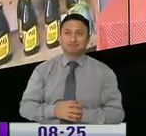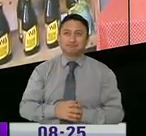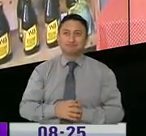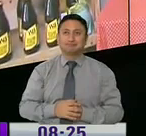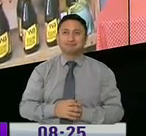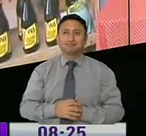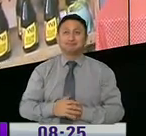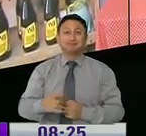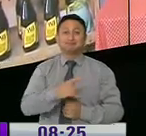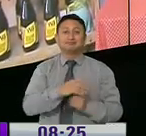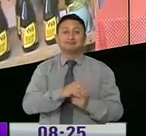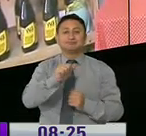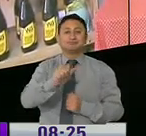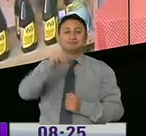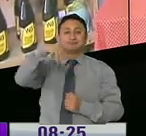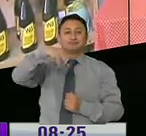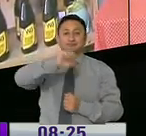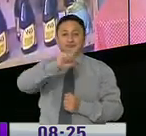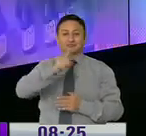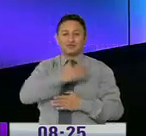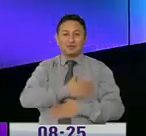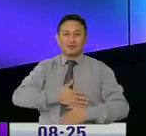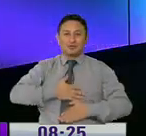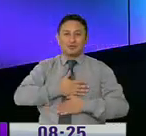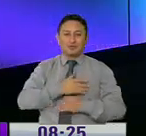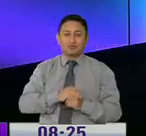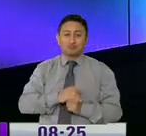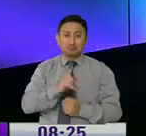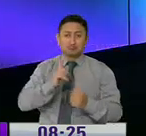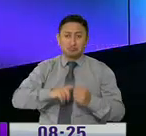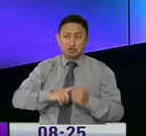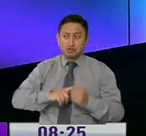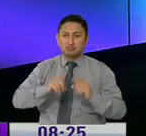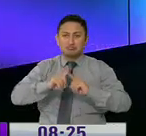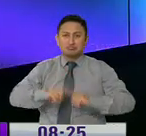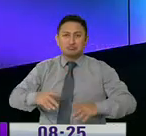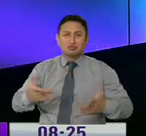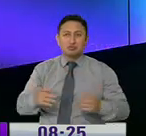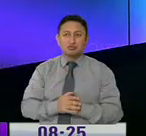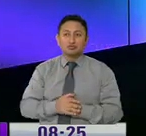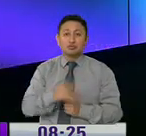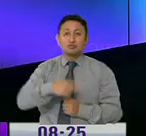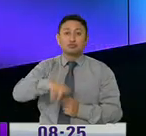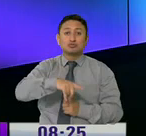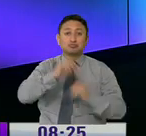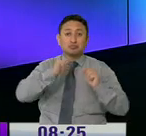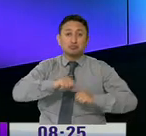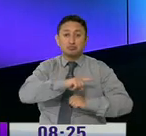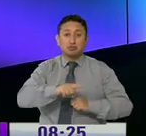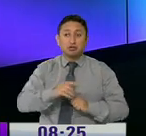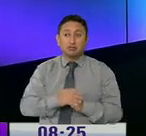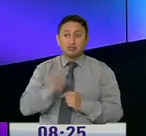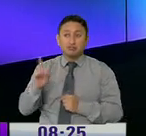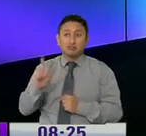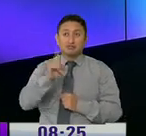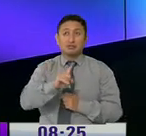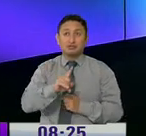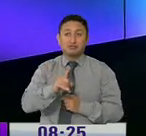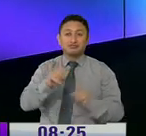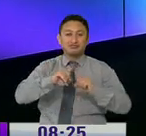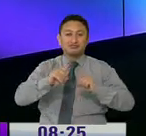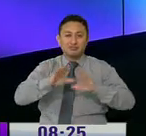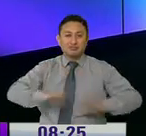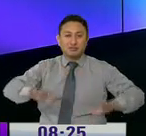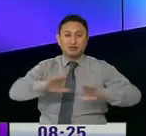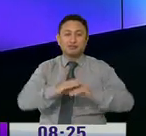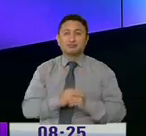Andrea Orbe ahí metida, disfrutando de esto. Quito tiene muchas opciones para el fin de semana y usted pues, puede ser también el protagonista de momentos distintos.